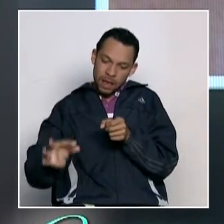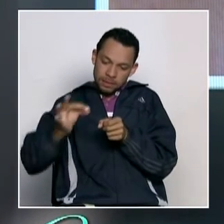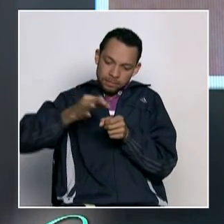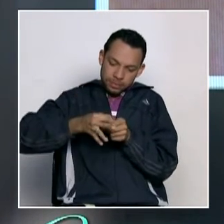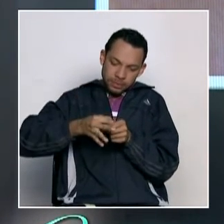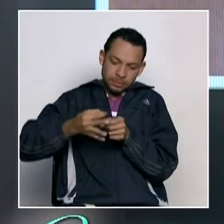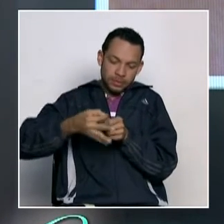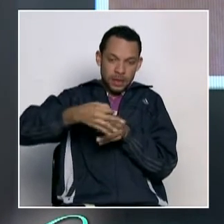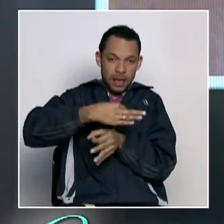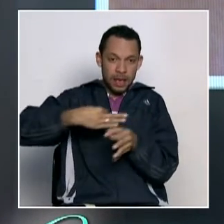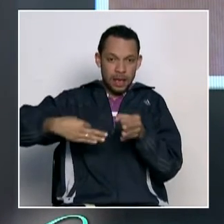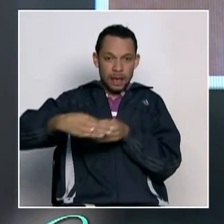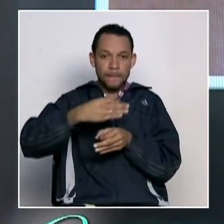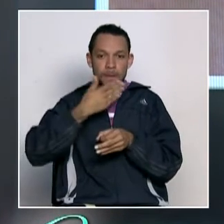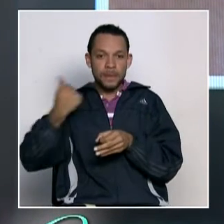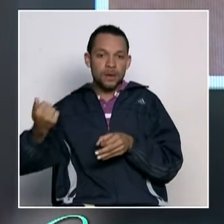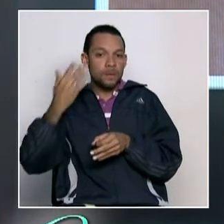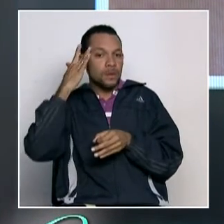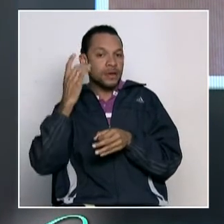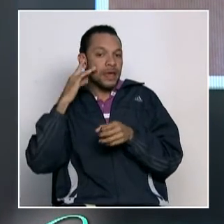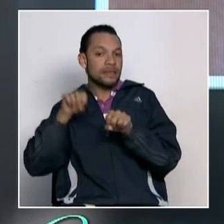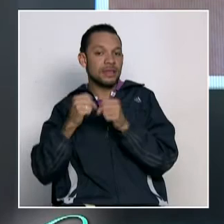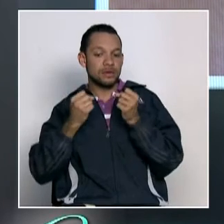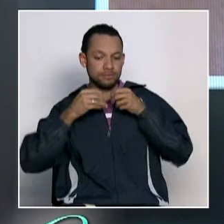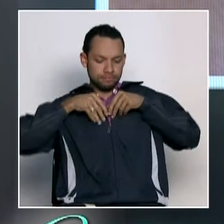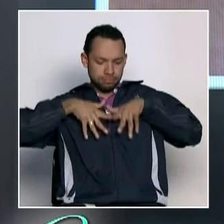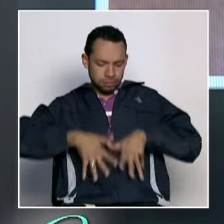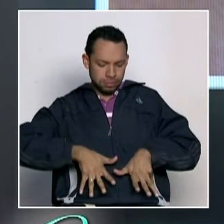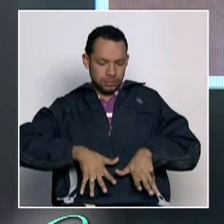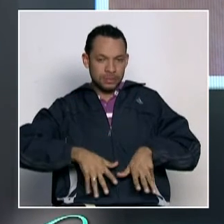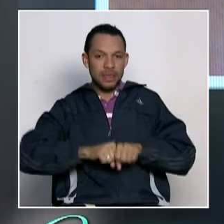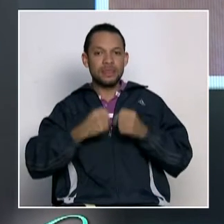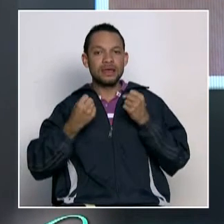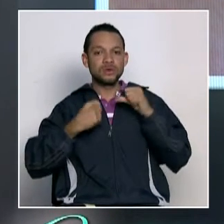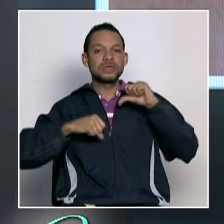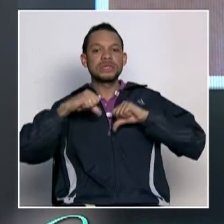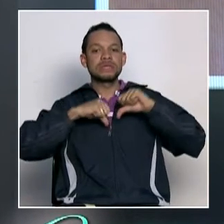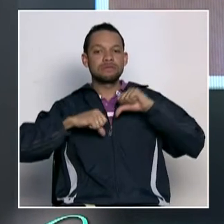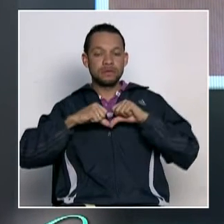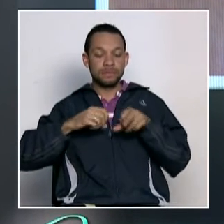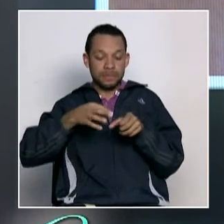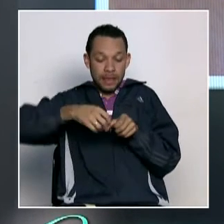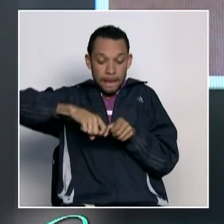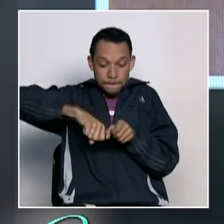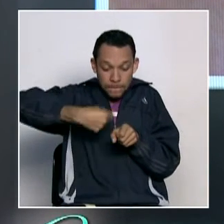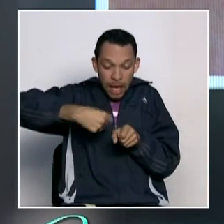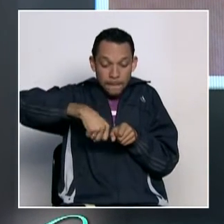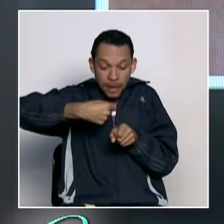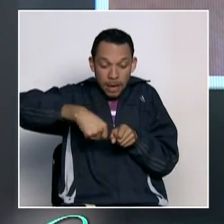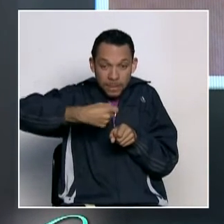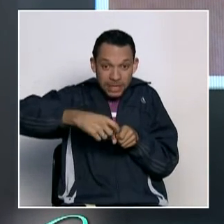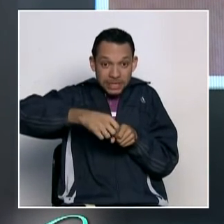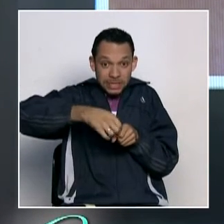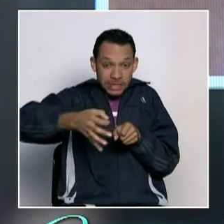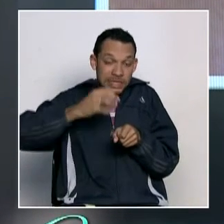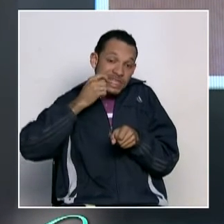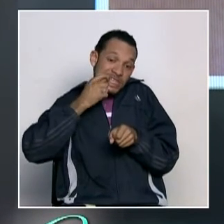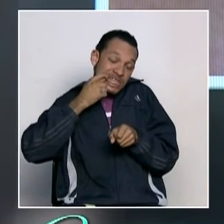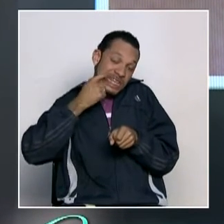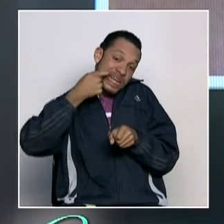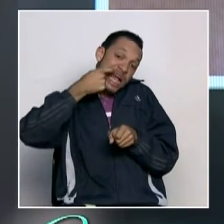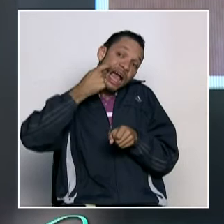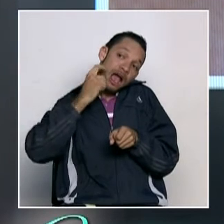porque intoxican el organismo. Pero quiero advertirles algo, a veces es más peligroso quitarlas, porque si no las